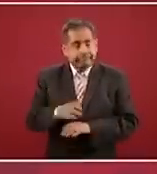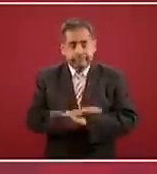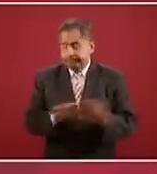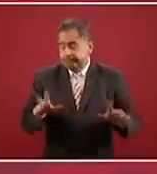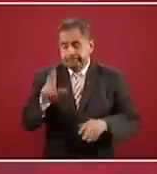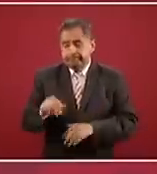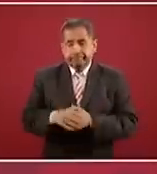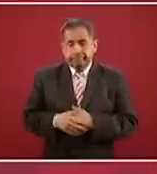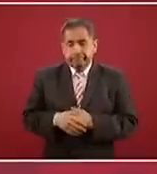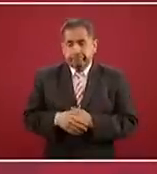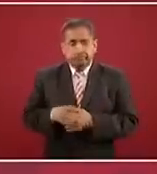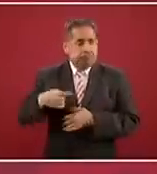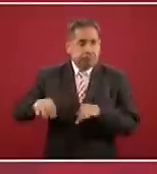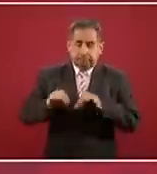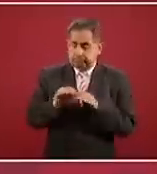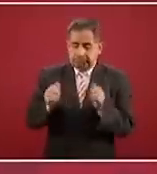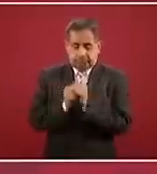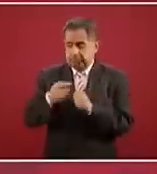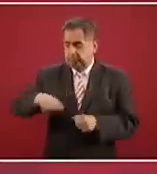No corresponde